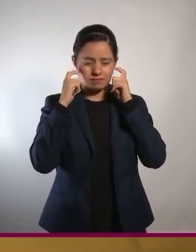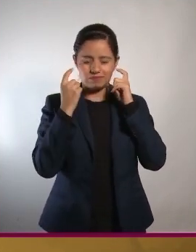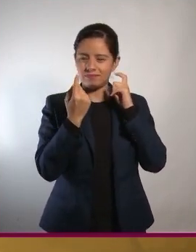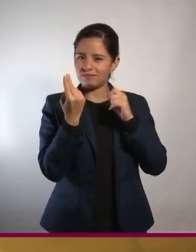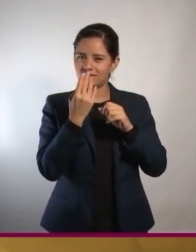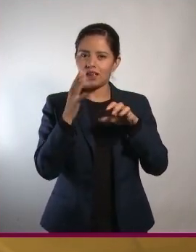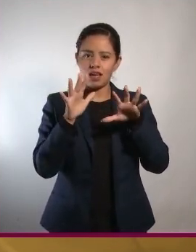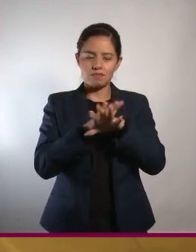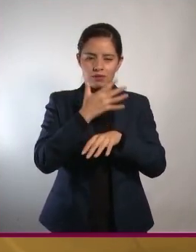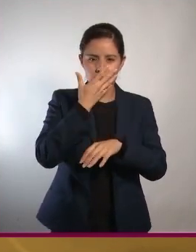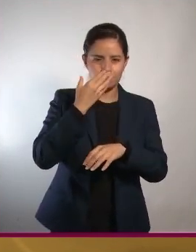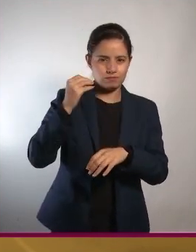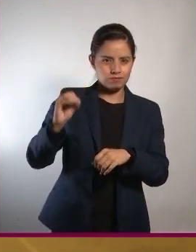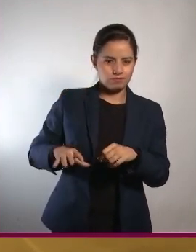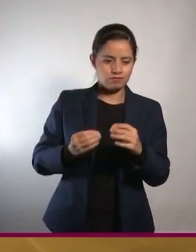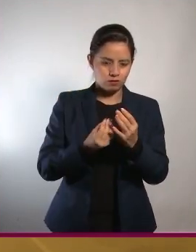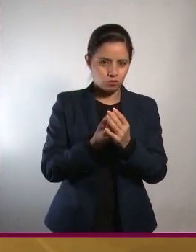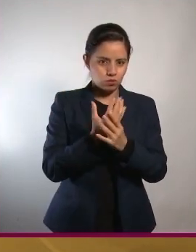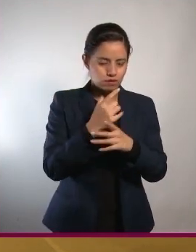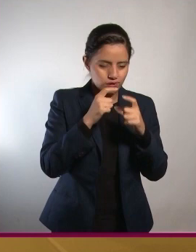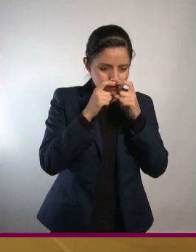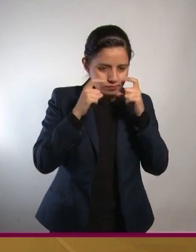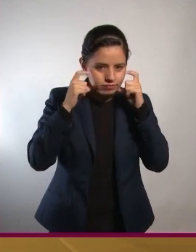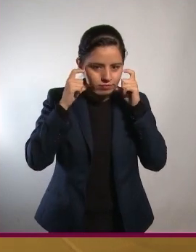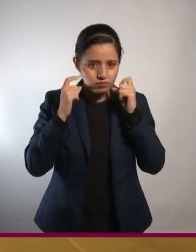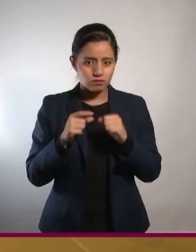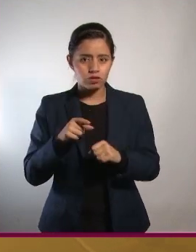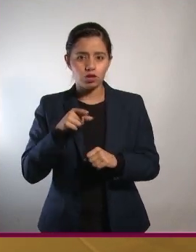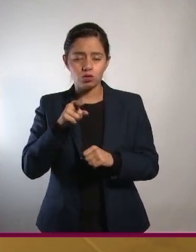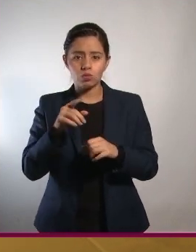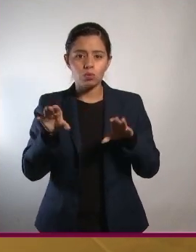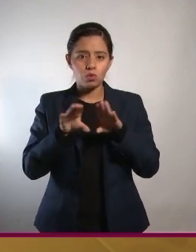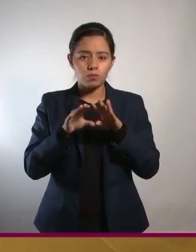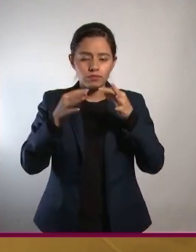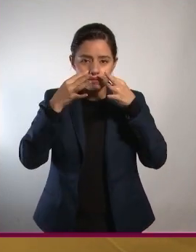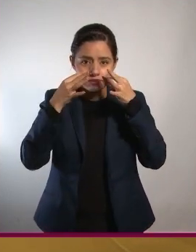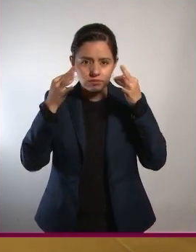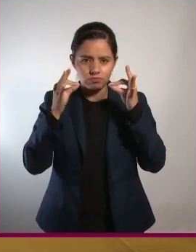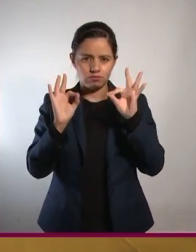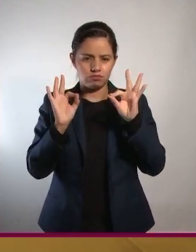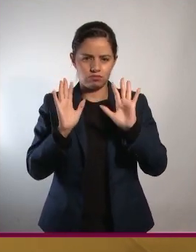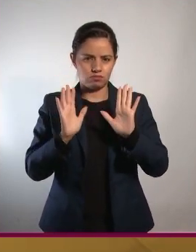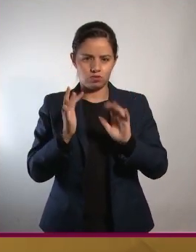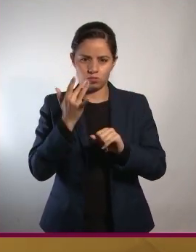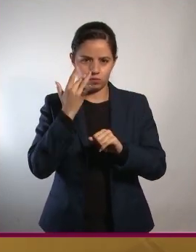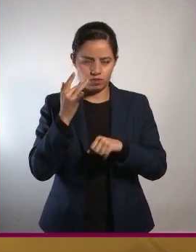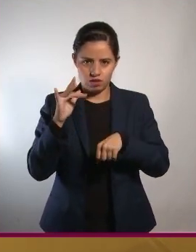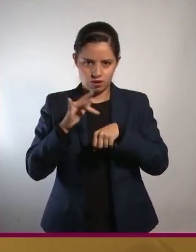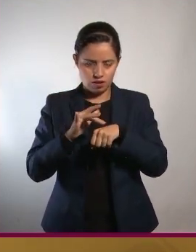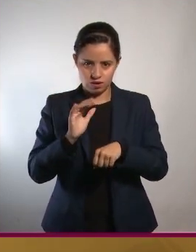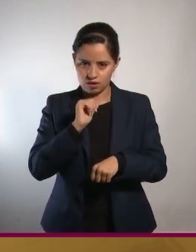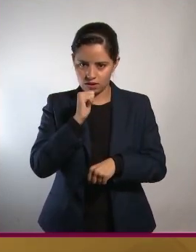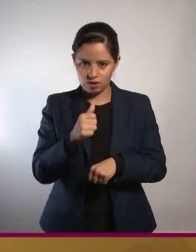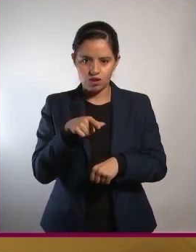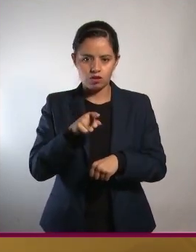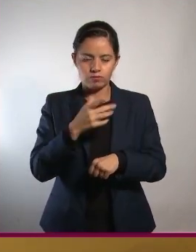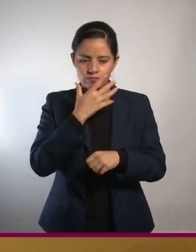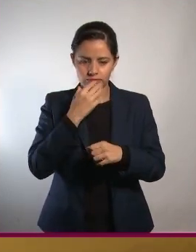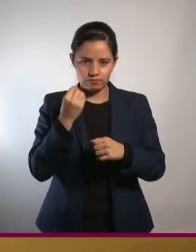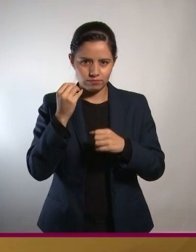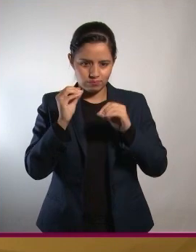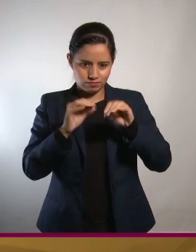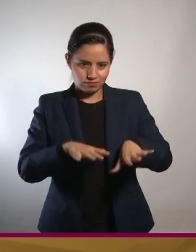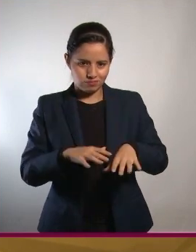inmediatamente con una nueva. Cuando se quite la mascarilla, no toque el frente. Deséchela inmediatamente después de usarla y lávese las manos.